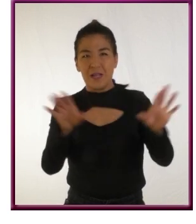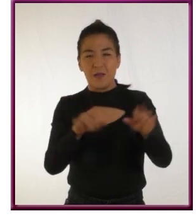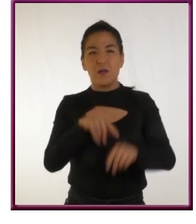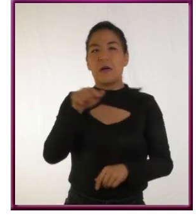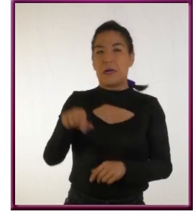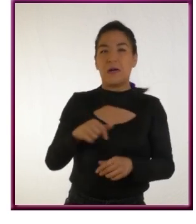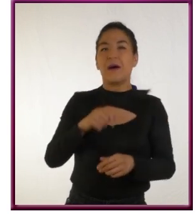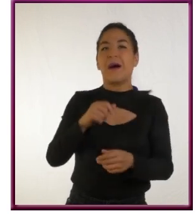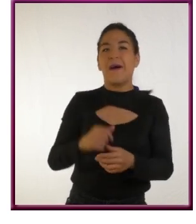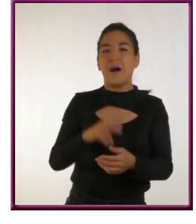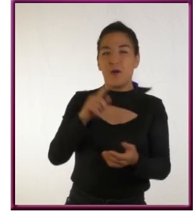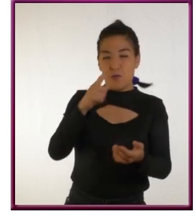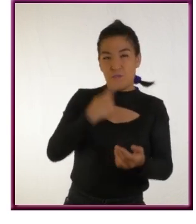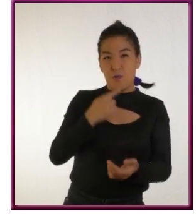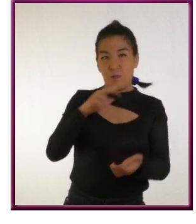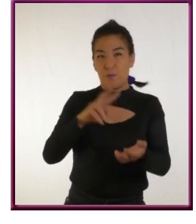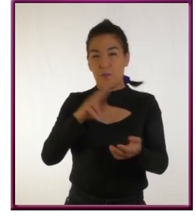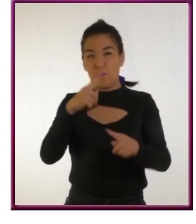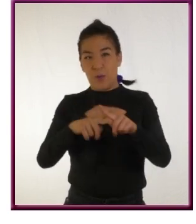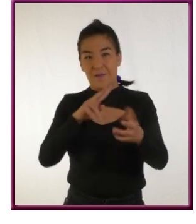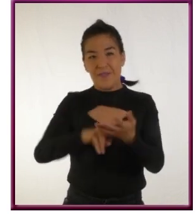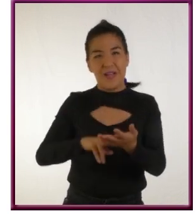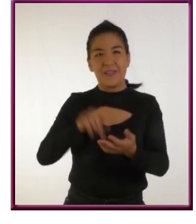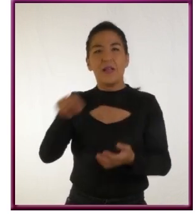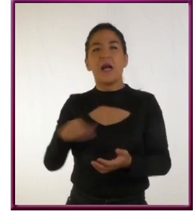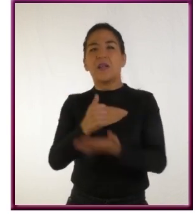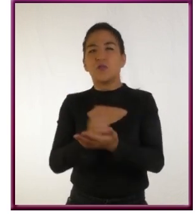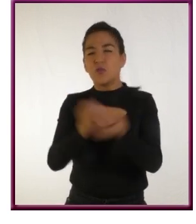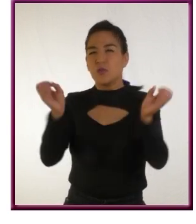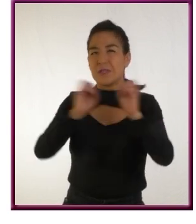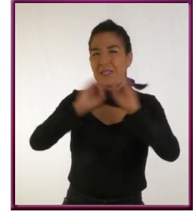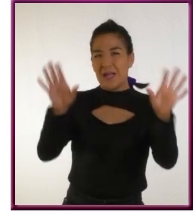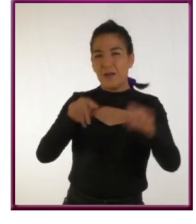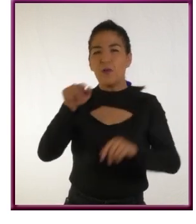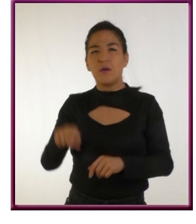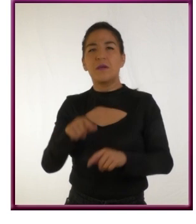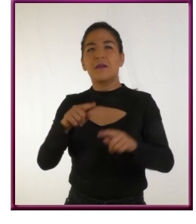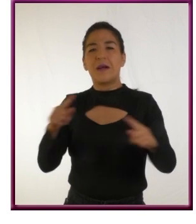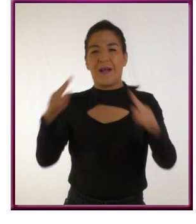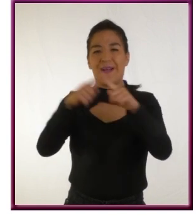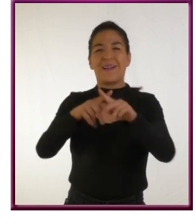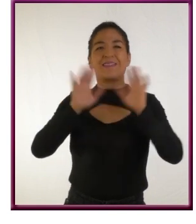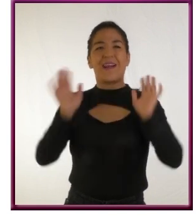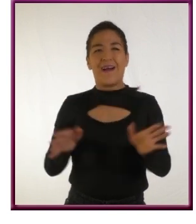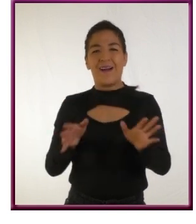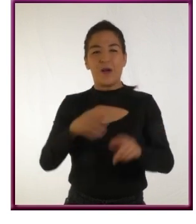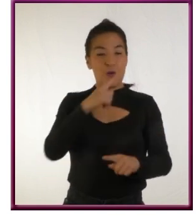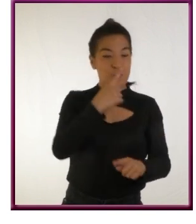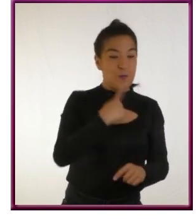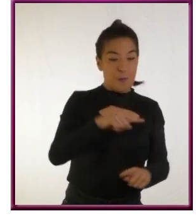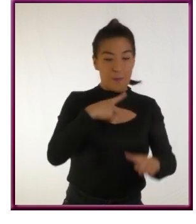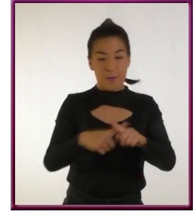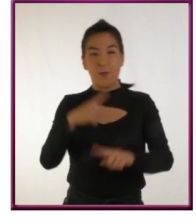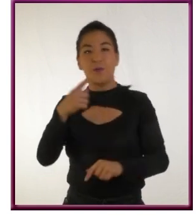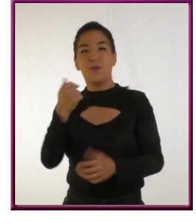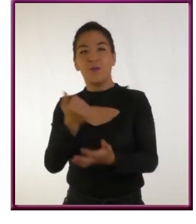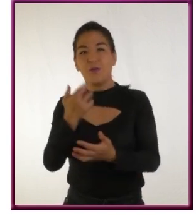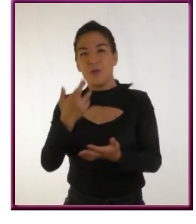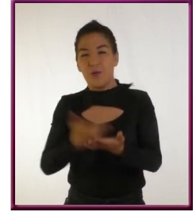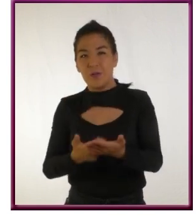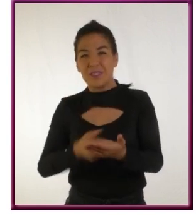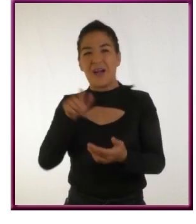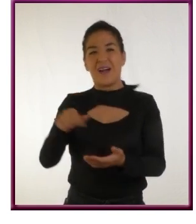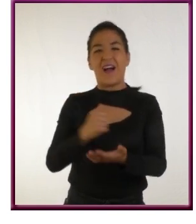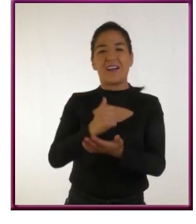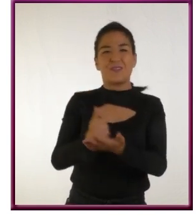clarito, no da el azul fuerte, rojo por verde, no da el azul fuerte, rojo por rojo, no da el azul fuerte, bingo, rojo por rosa